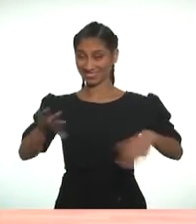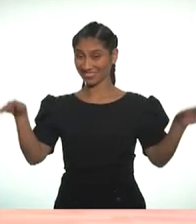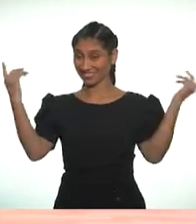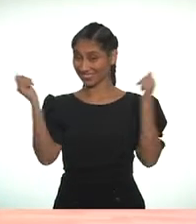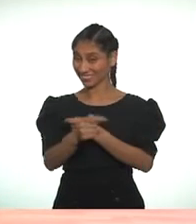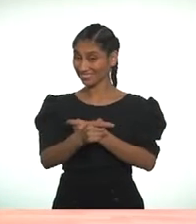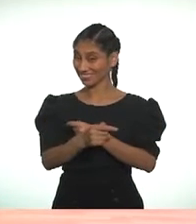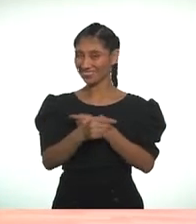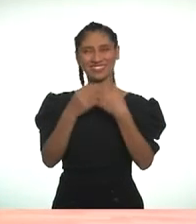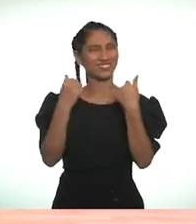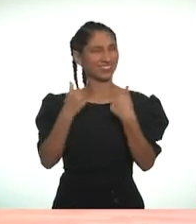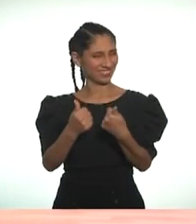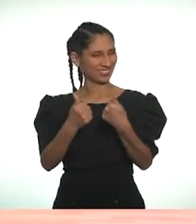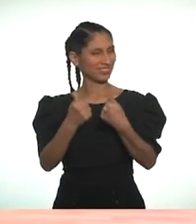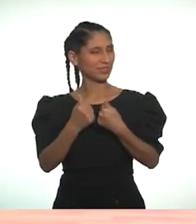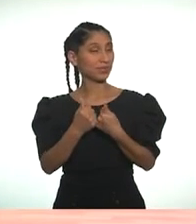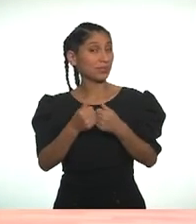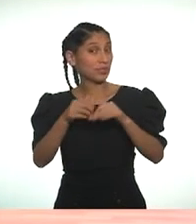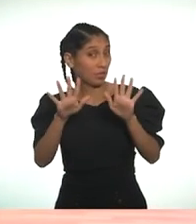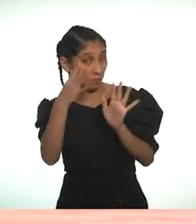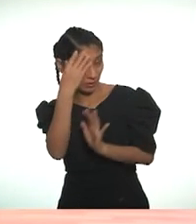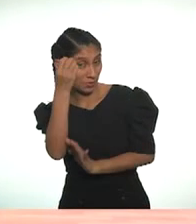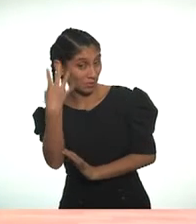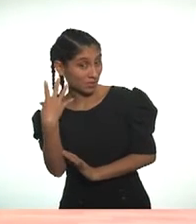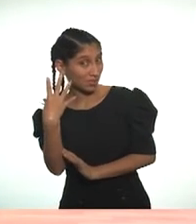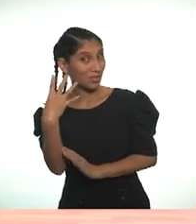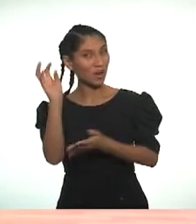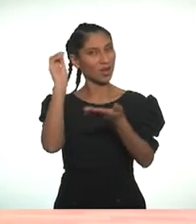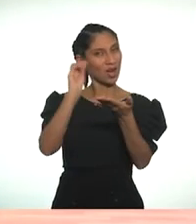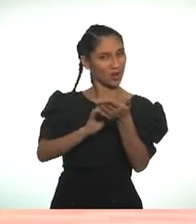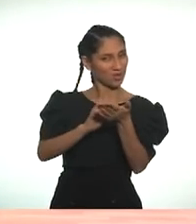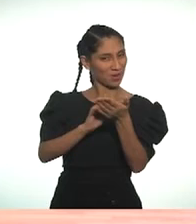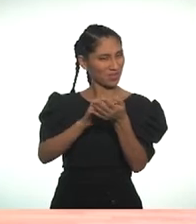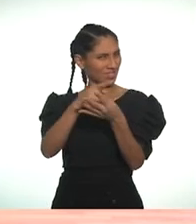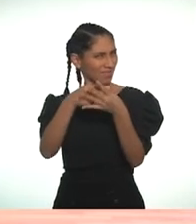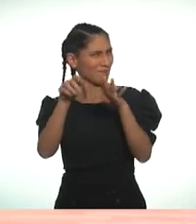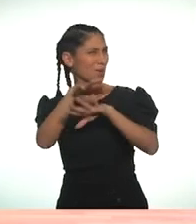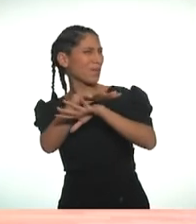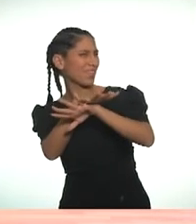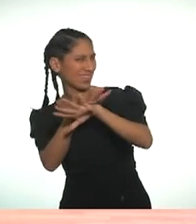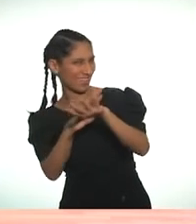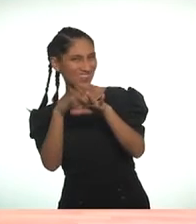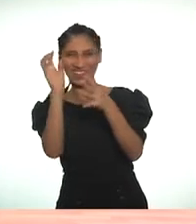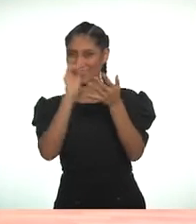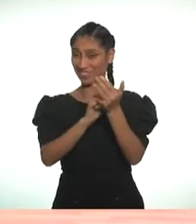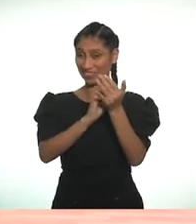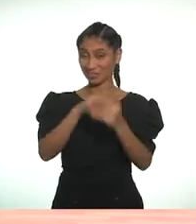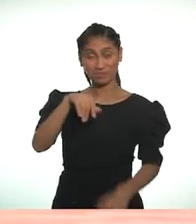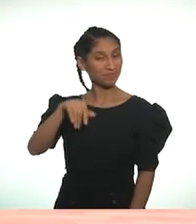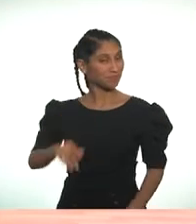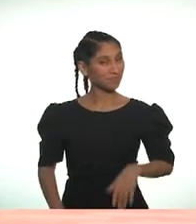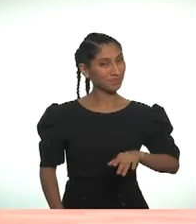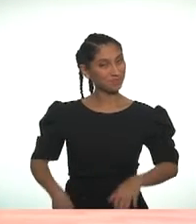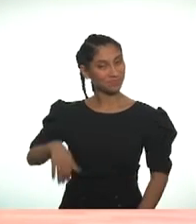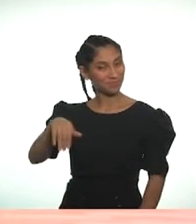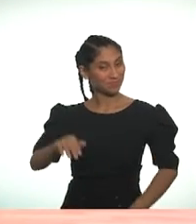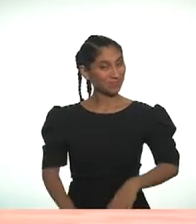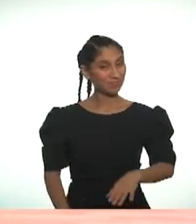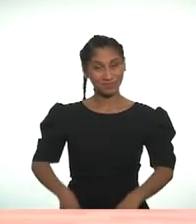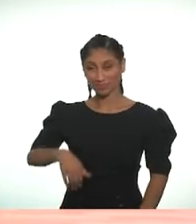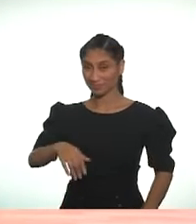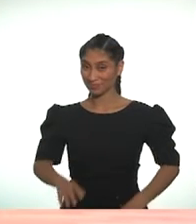rocoto. Por si se te olvidó, vamos a hacerlo en cámara lenta una vez más. Yo